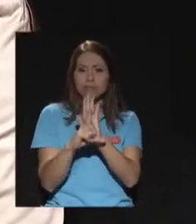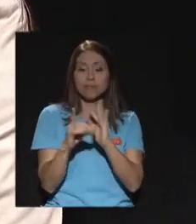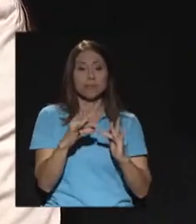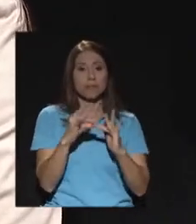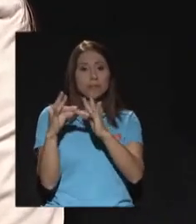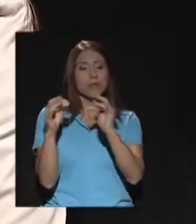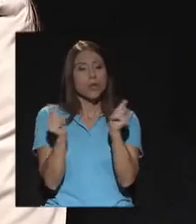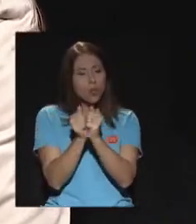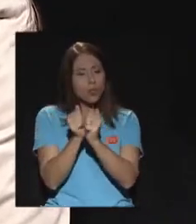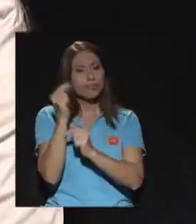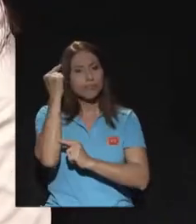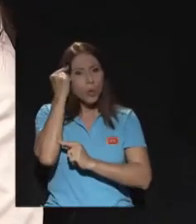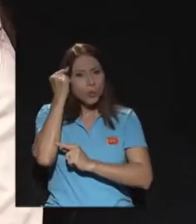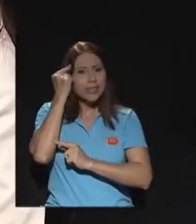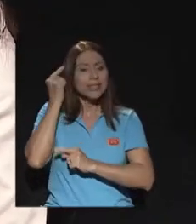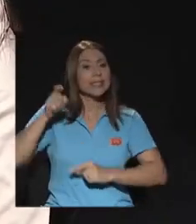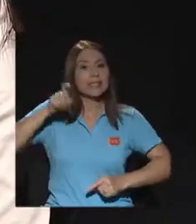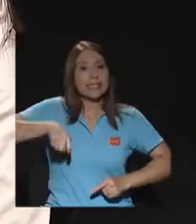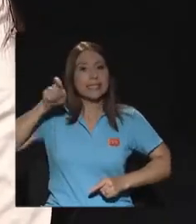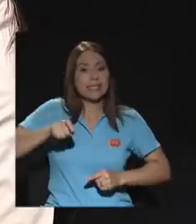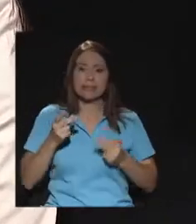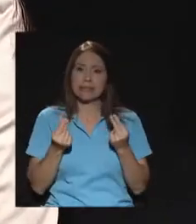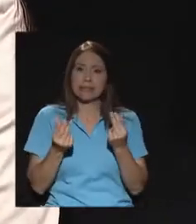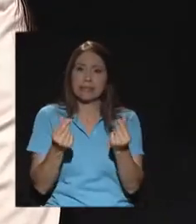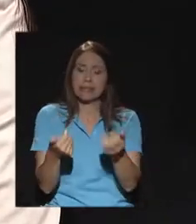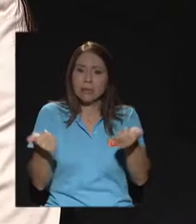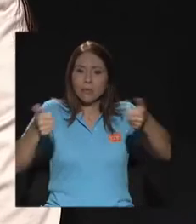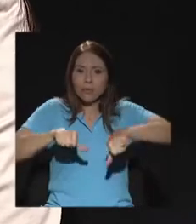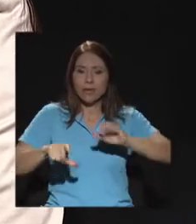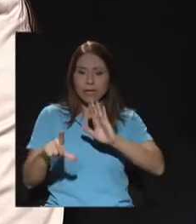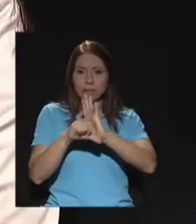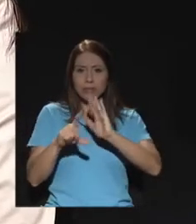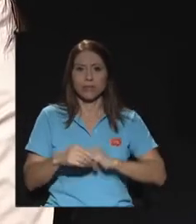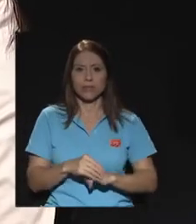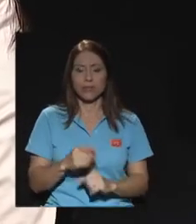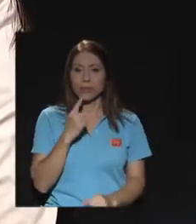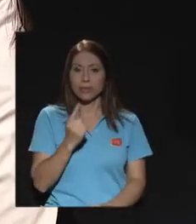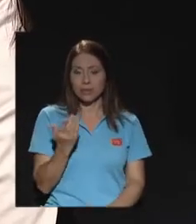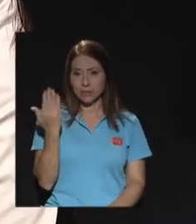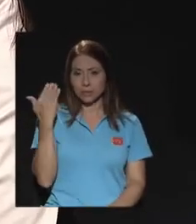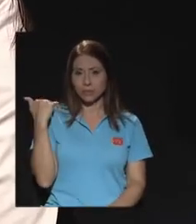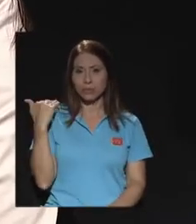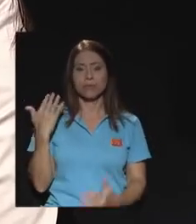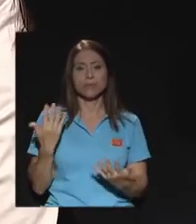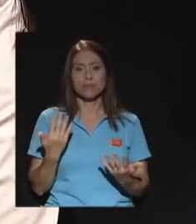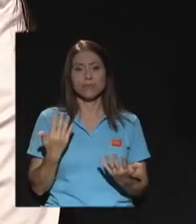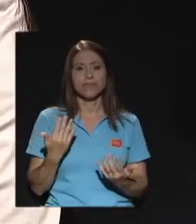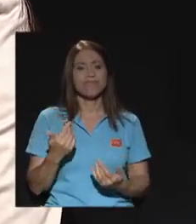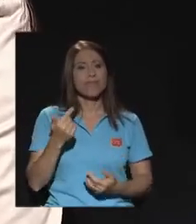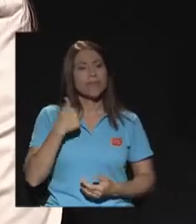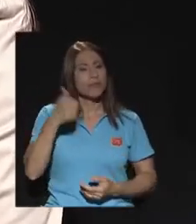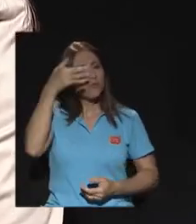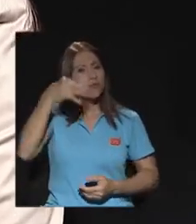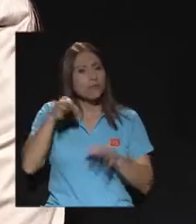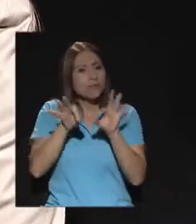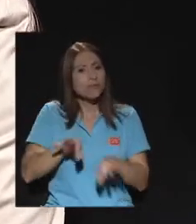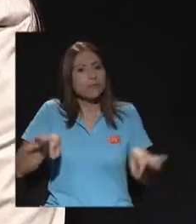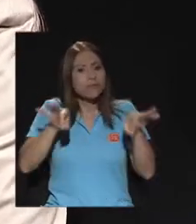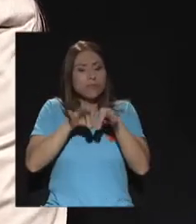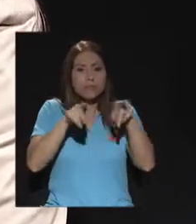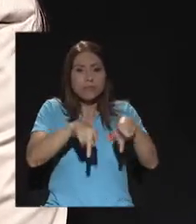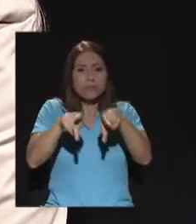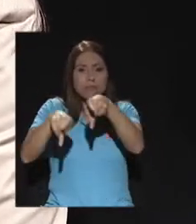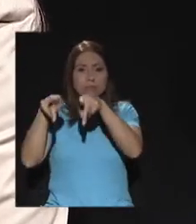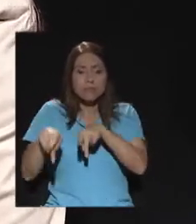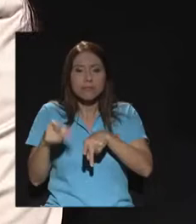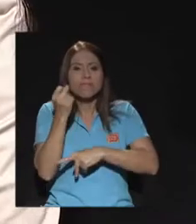todo con la conciencia de la urgencia de que se apruebe una legislación. Decía anteriormente que me parece importante que la ciudadanía tenga